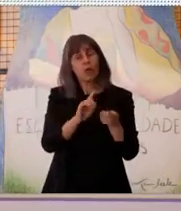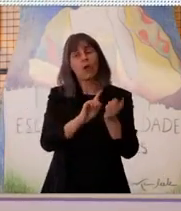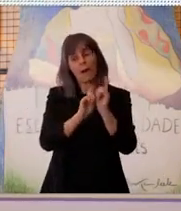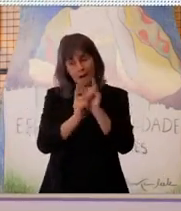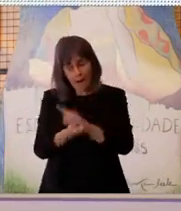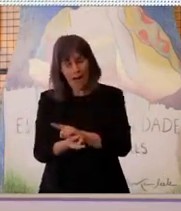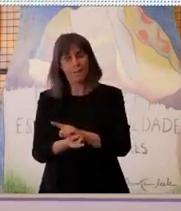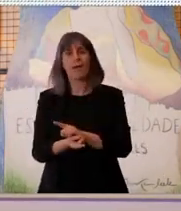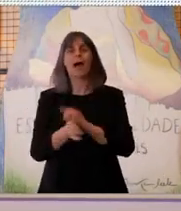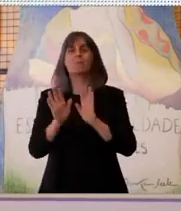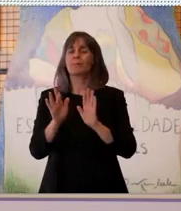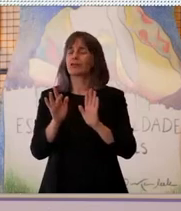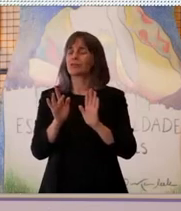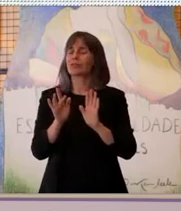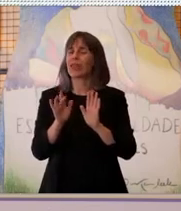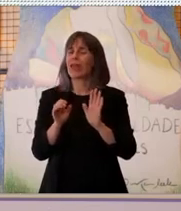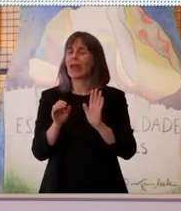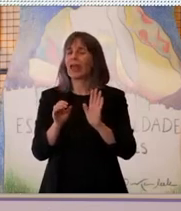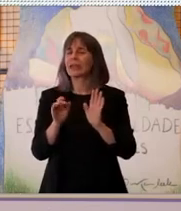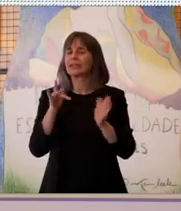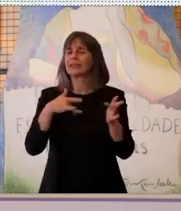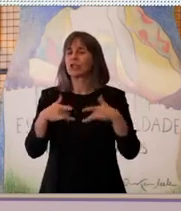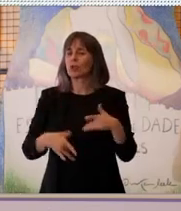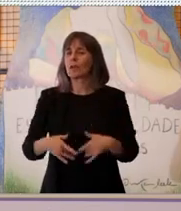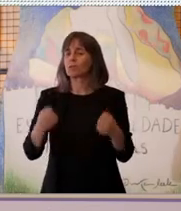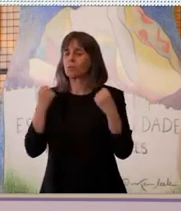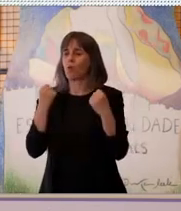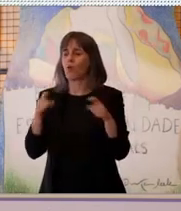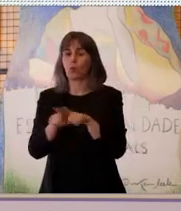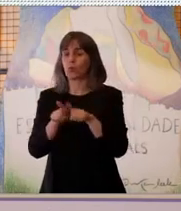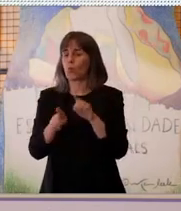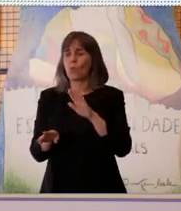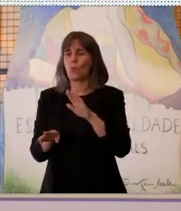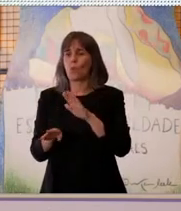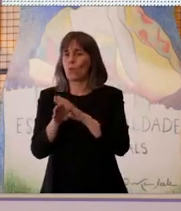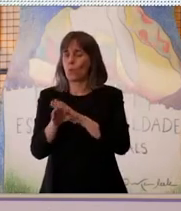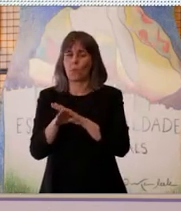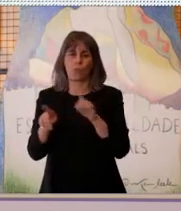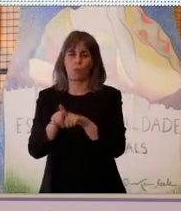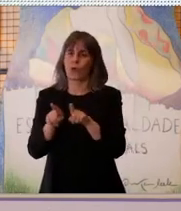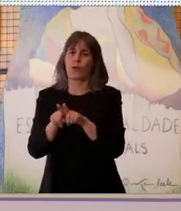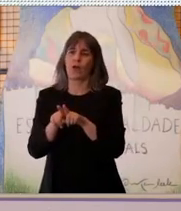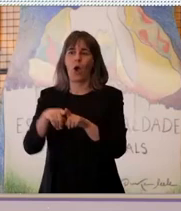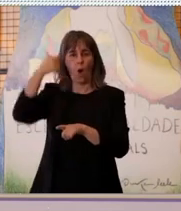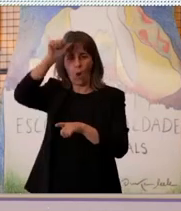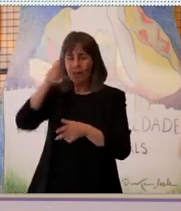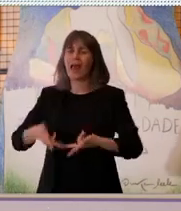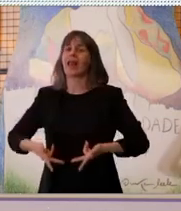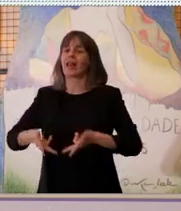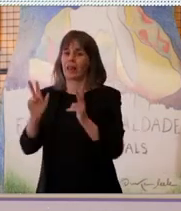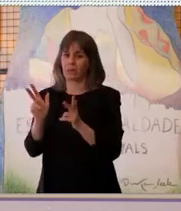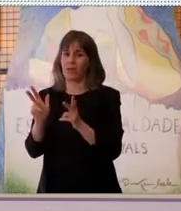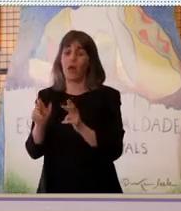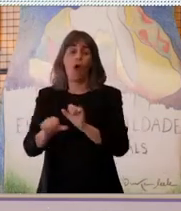los signos del poder siguen siendo los propios de los hombres libres y en este caso sigue siendo las formas del poder